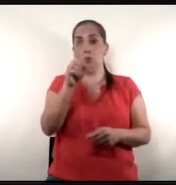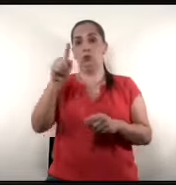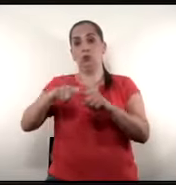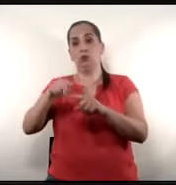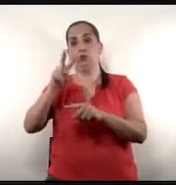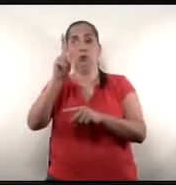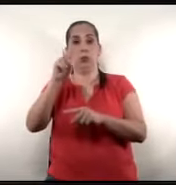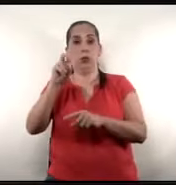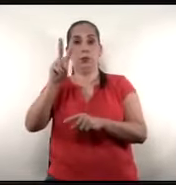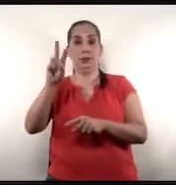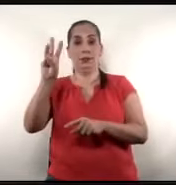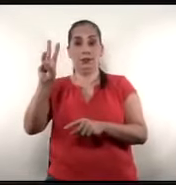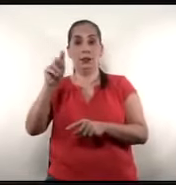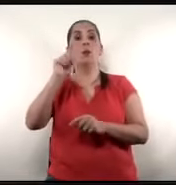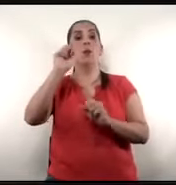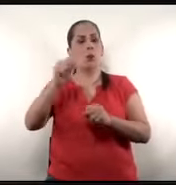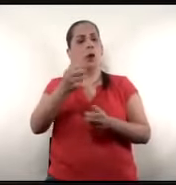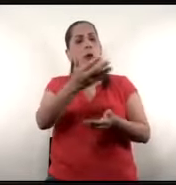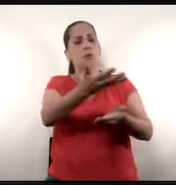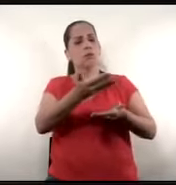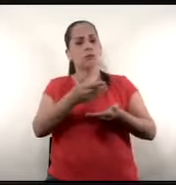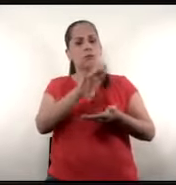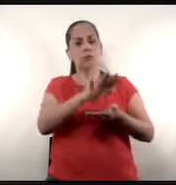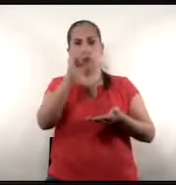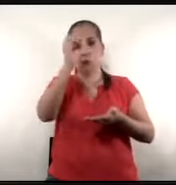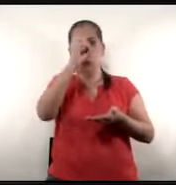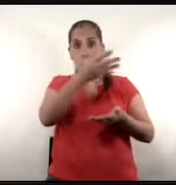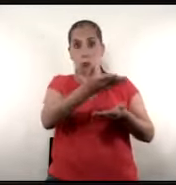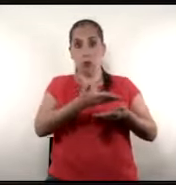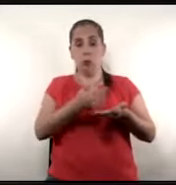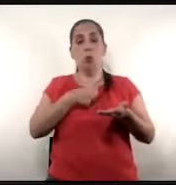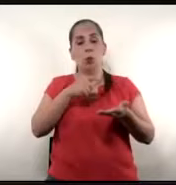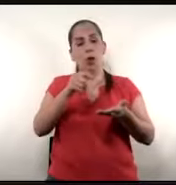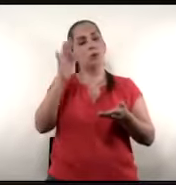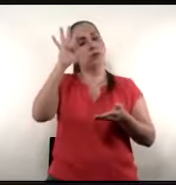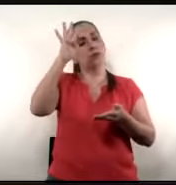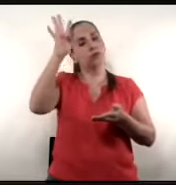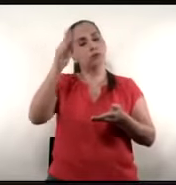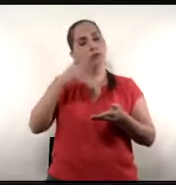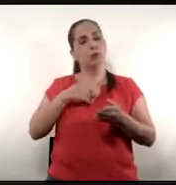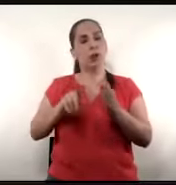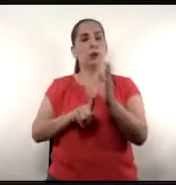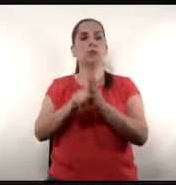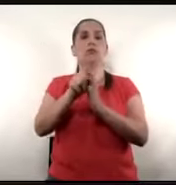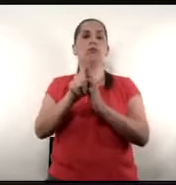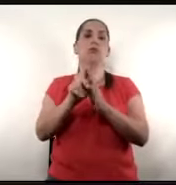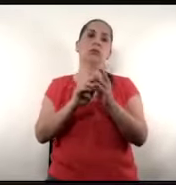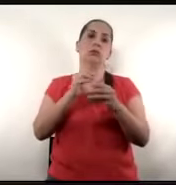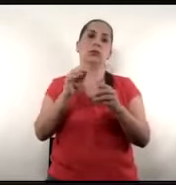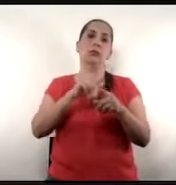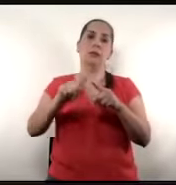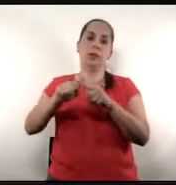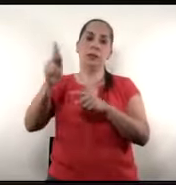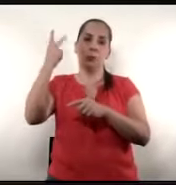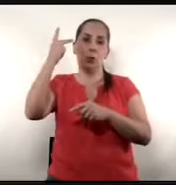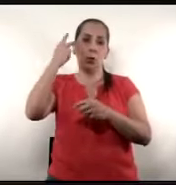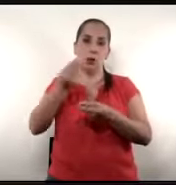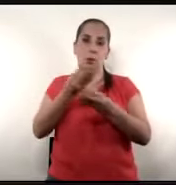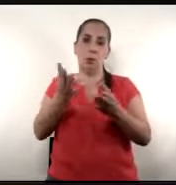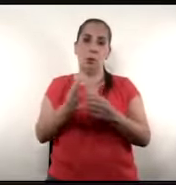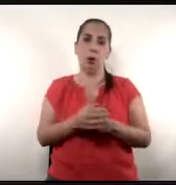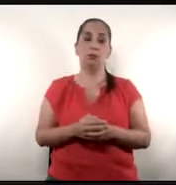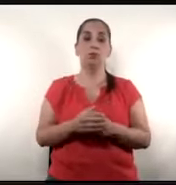2022-2026 pueda tomar estos criterios técnicos para el diseño de una política pública. En resumen, como bien decimos aquí